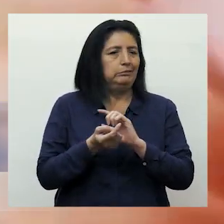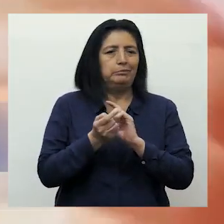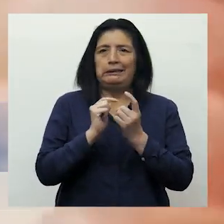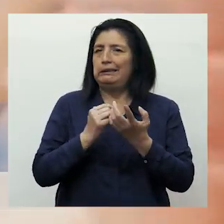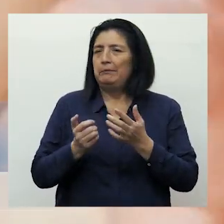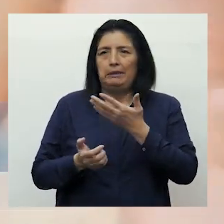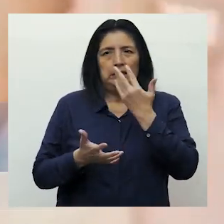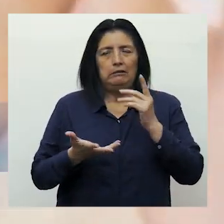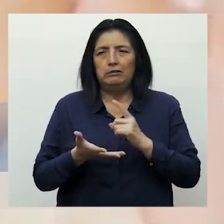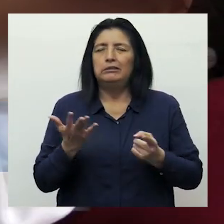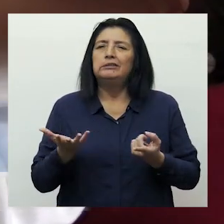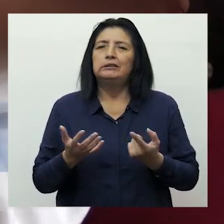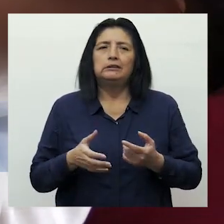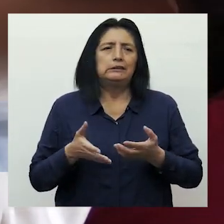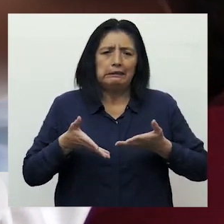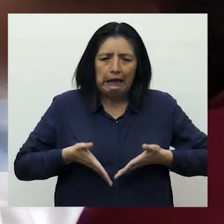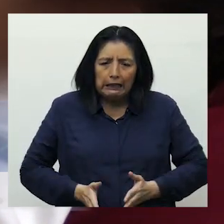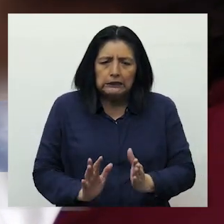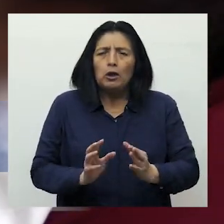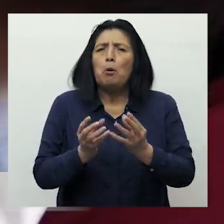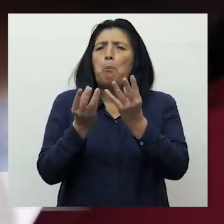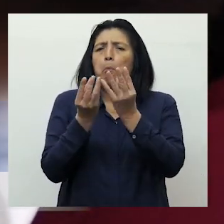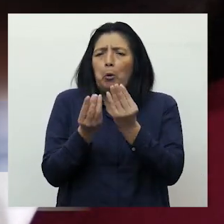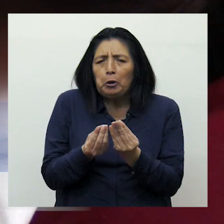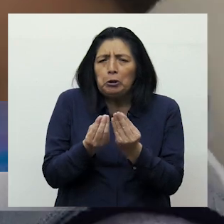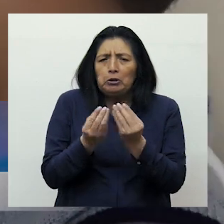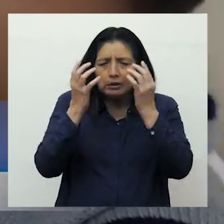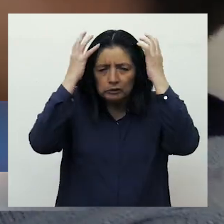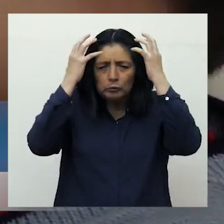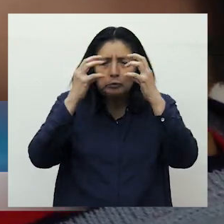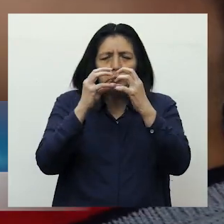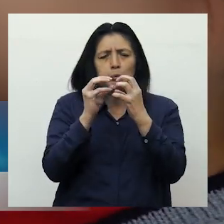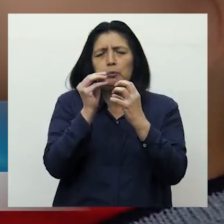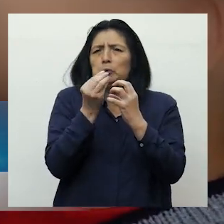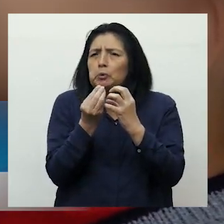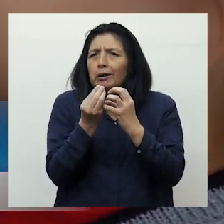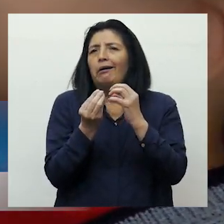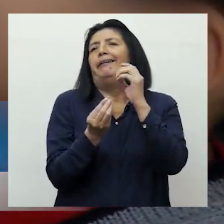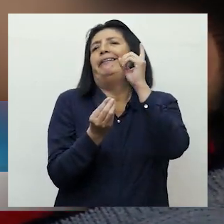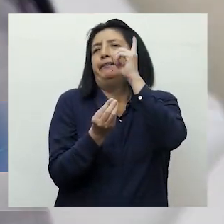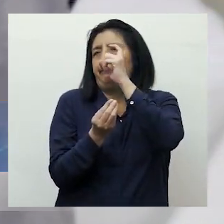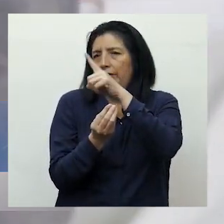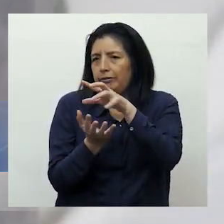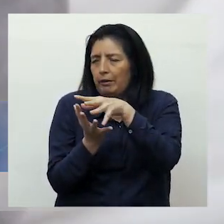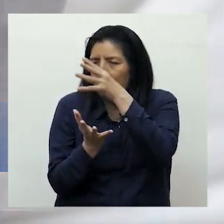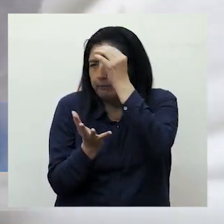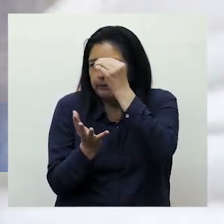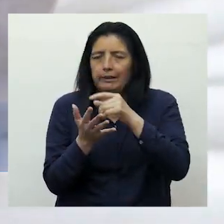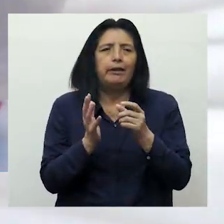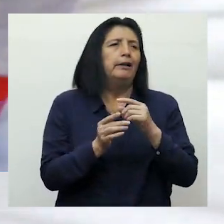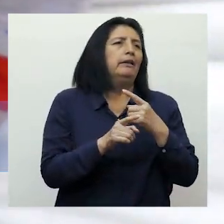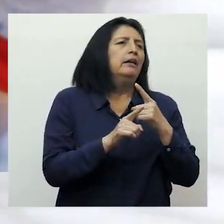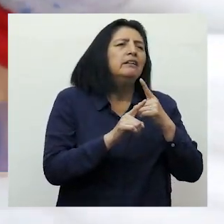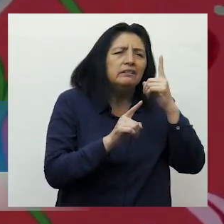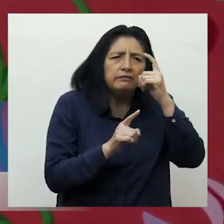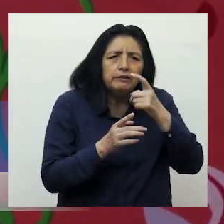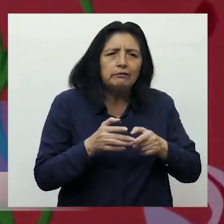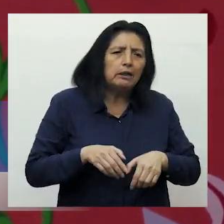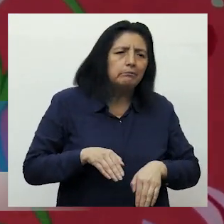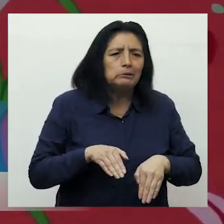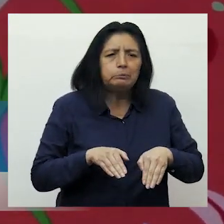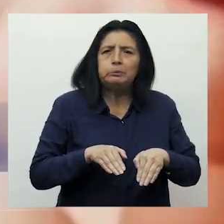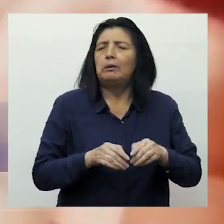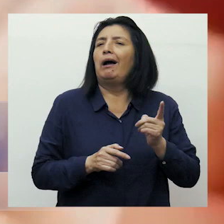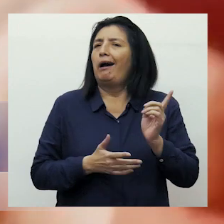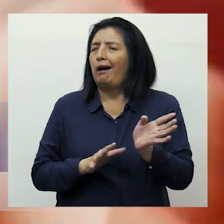niño nacería con pocas neuronas y luego podría tener dificultades en el aprendizaje, en el desarrollo motor. A